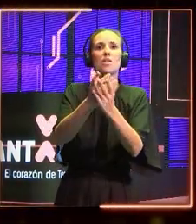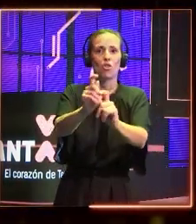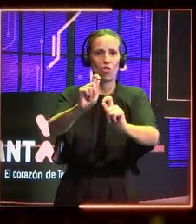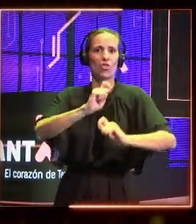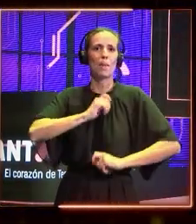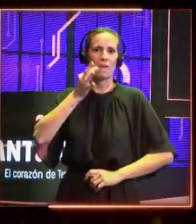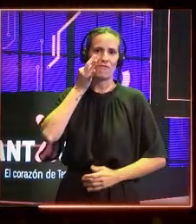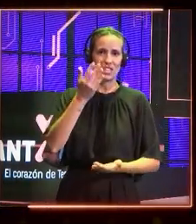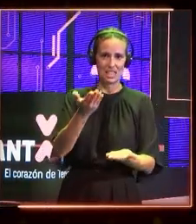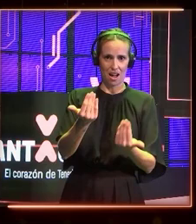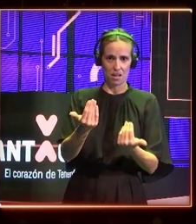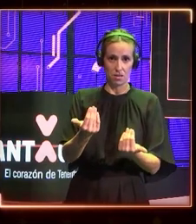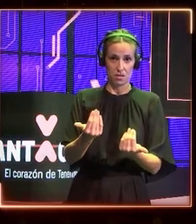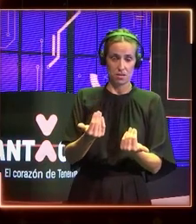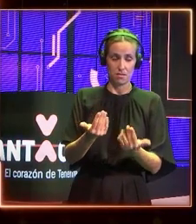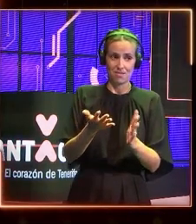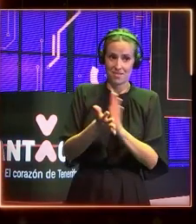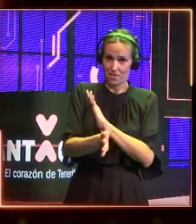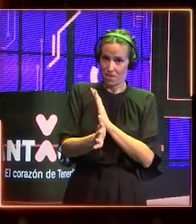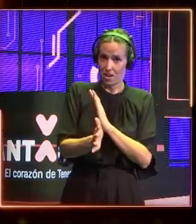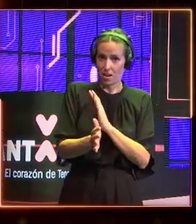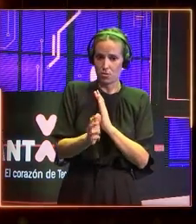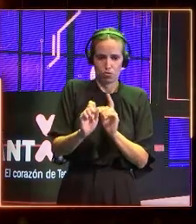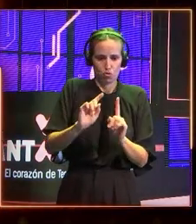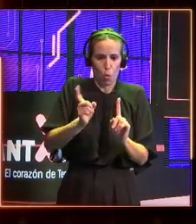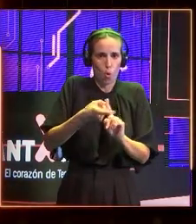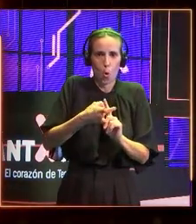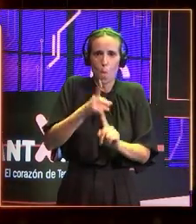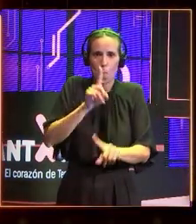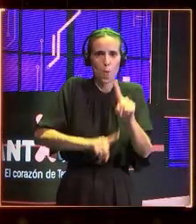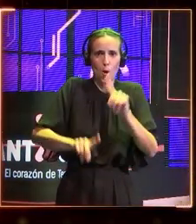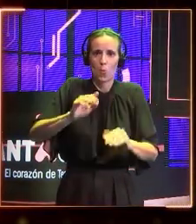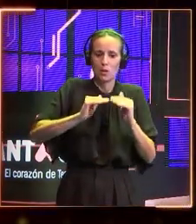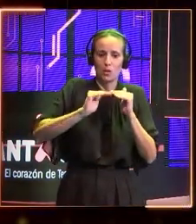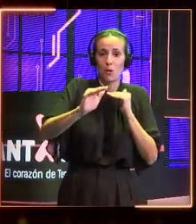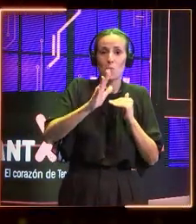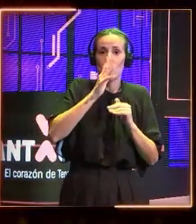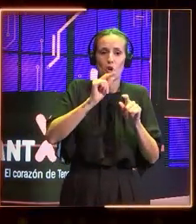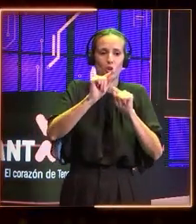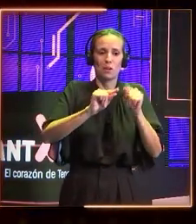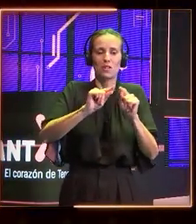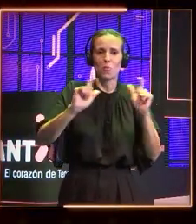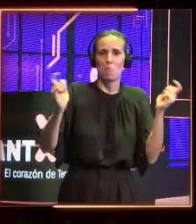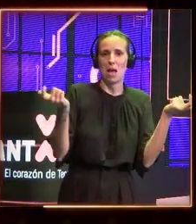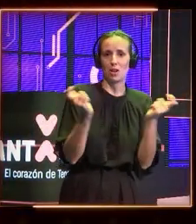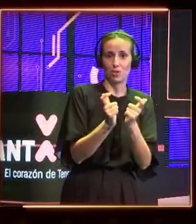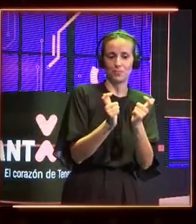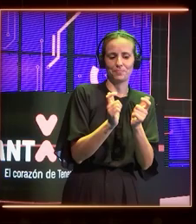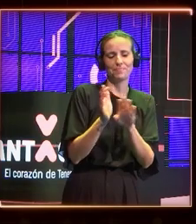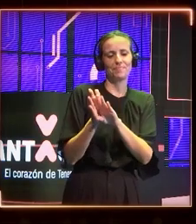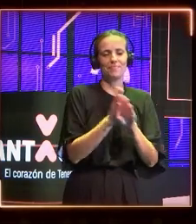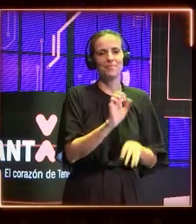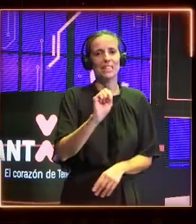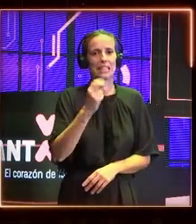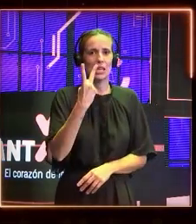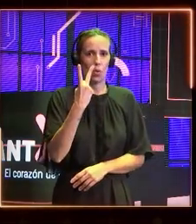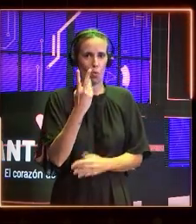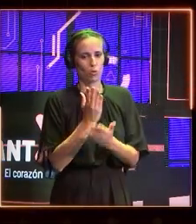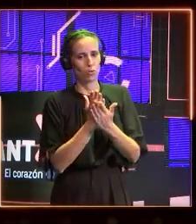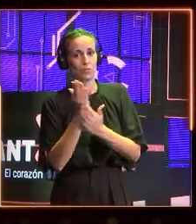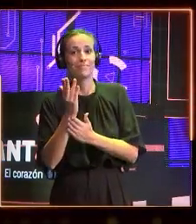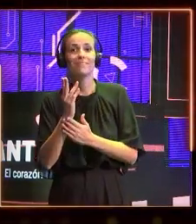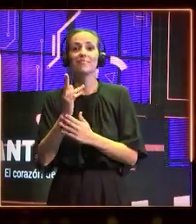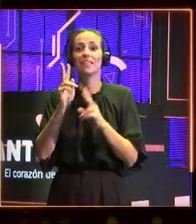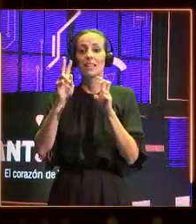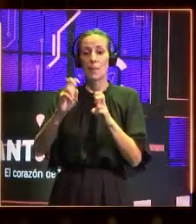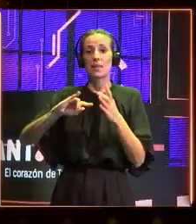zapatilla física vale es decir se soluciona un problema muy importante que es la contaminación Y en segundo lugar es que gracias a la